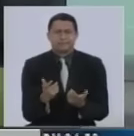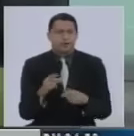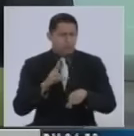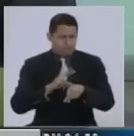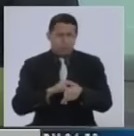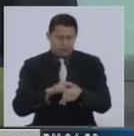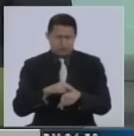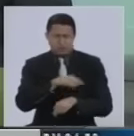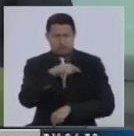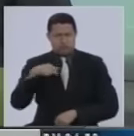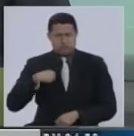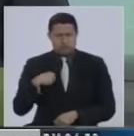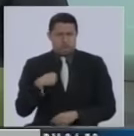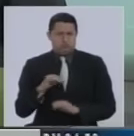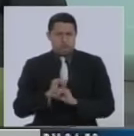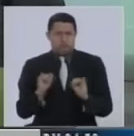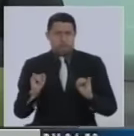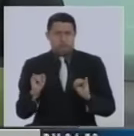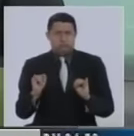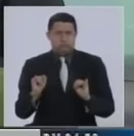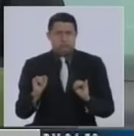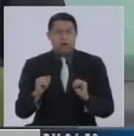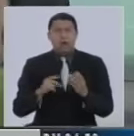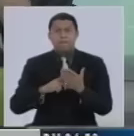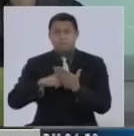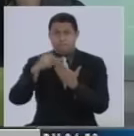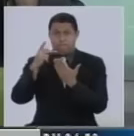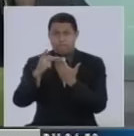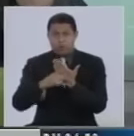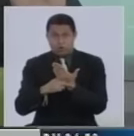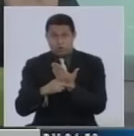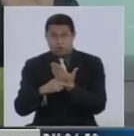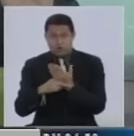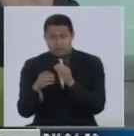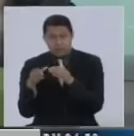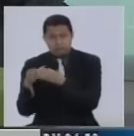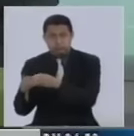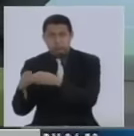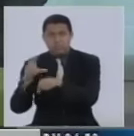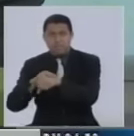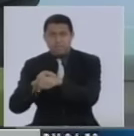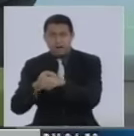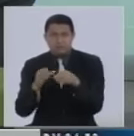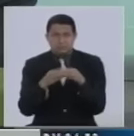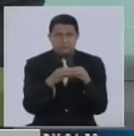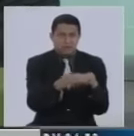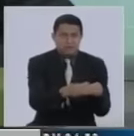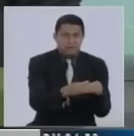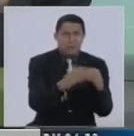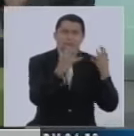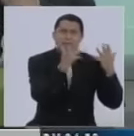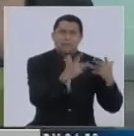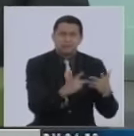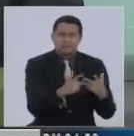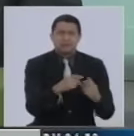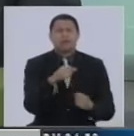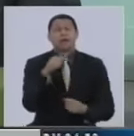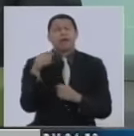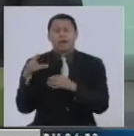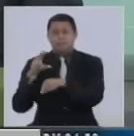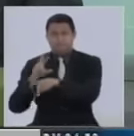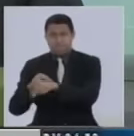médico el ahí claro el programa de esclerosis múltiple tiene un aspecto médico y un aspecto administrativo el aspecto